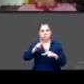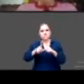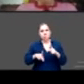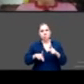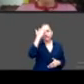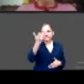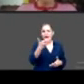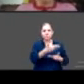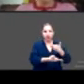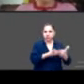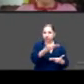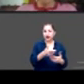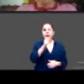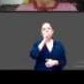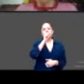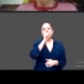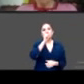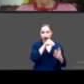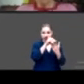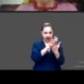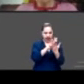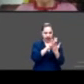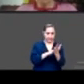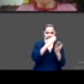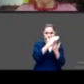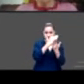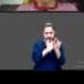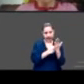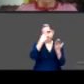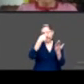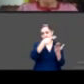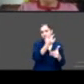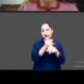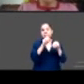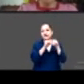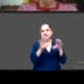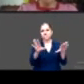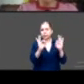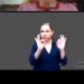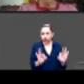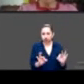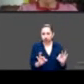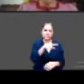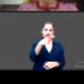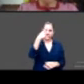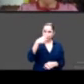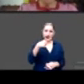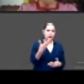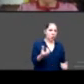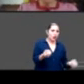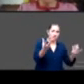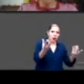sistemas de información completos que nos otorguen datos de todas las poblaciones y todas las edades y hemos estado